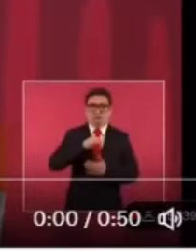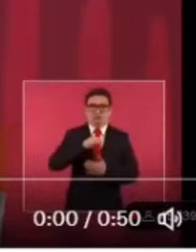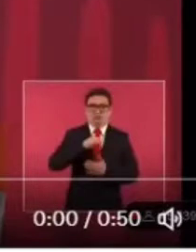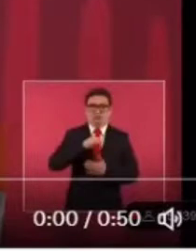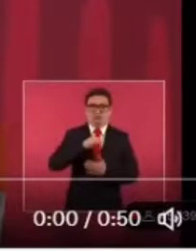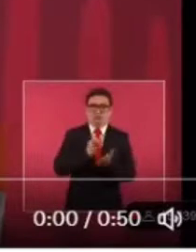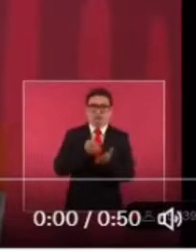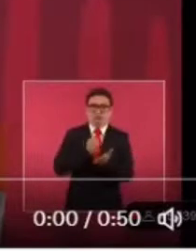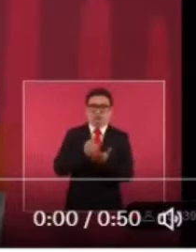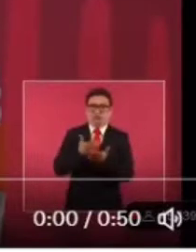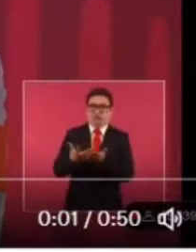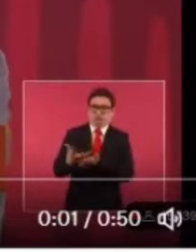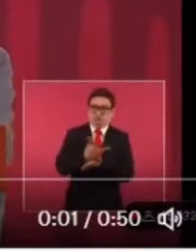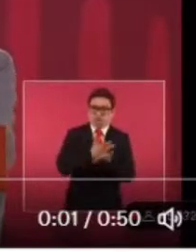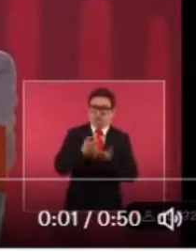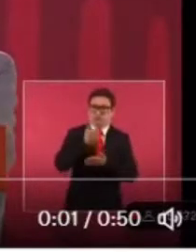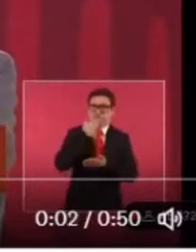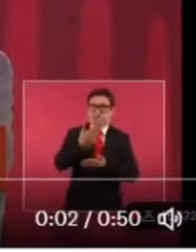grande